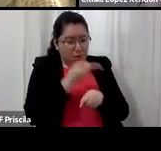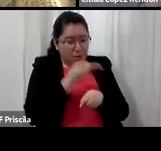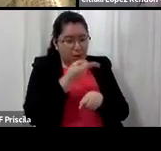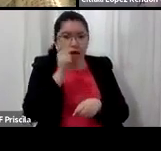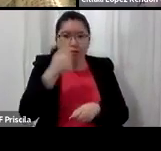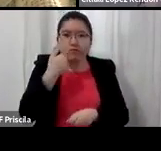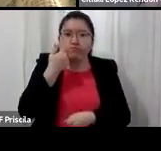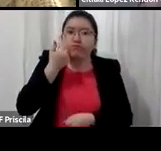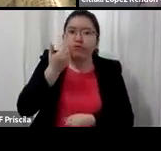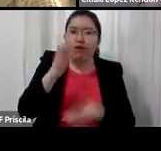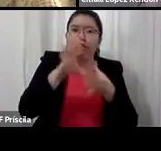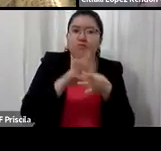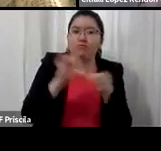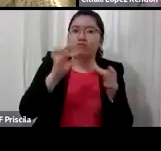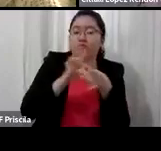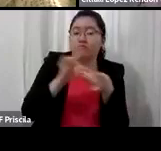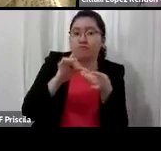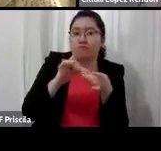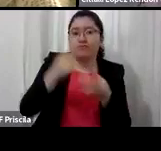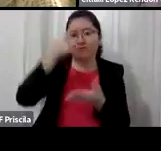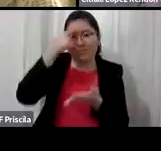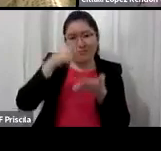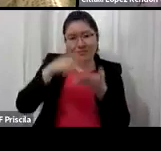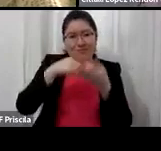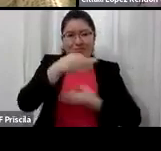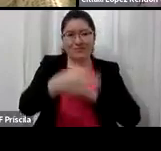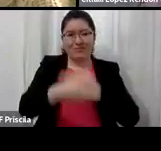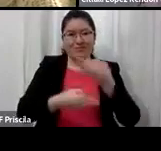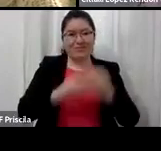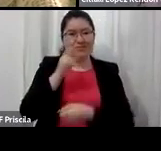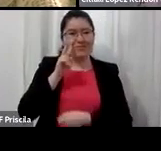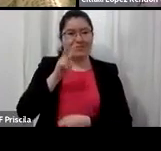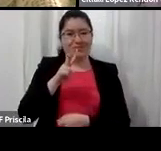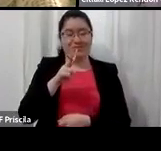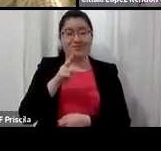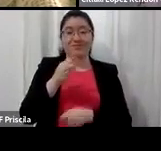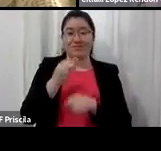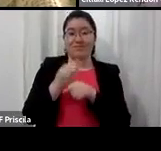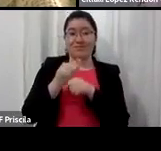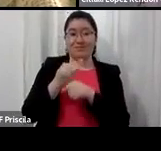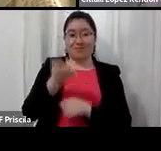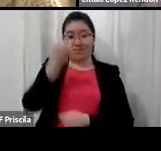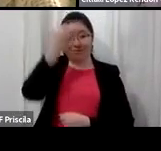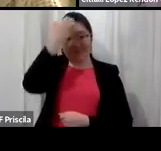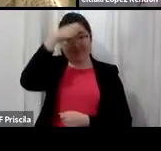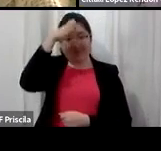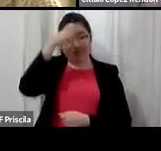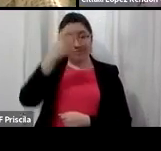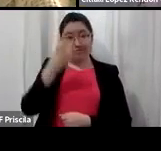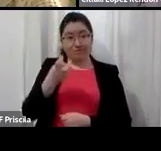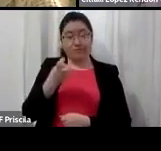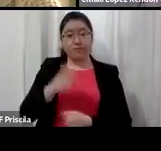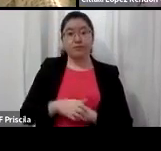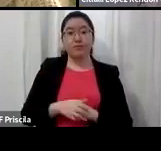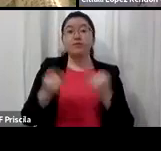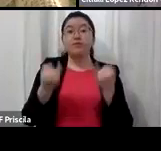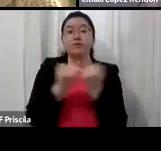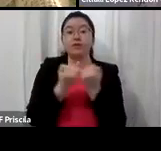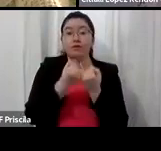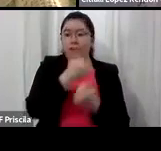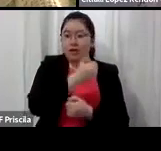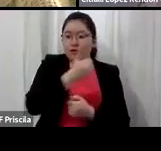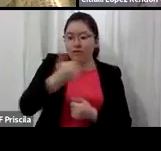eso yo creo que ahí podemos todas ir viendo cómo en esta experiencia las ganas también de ser